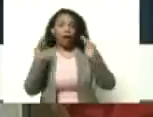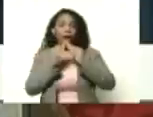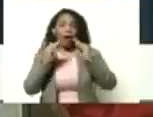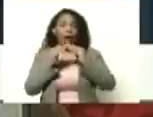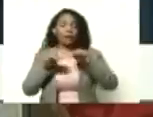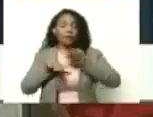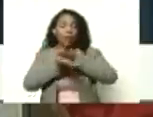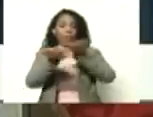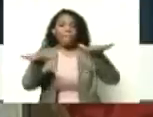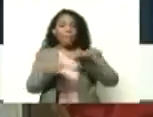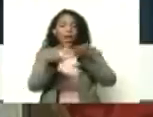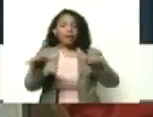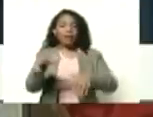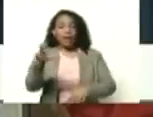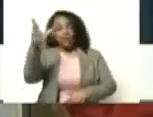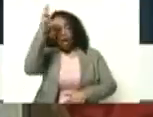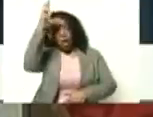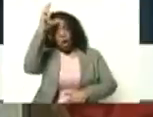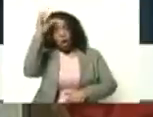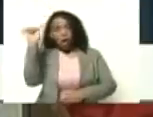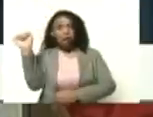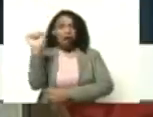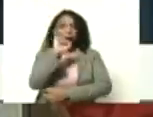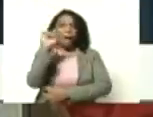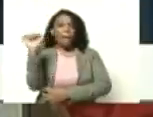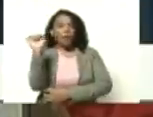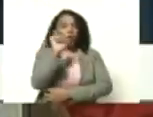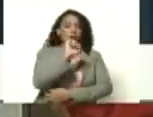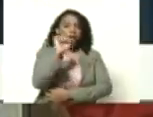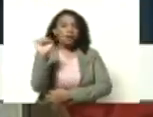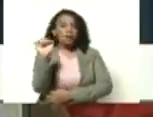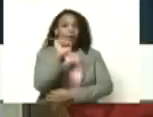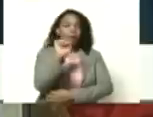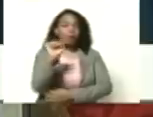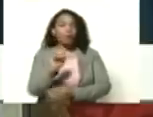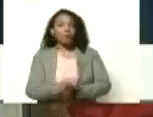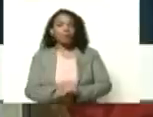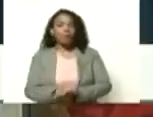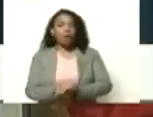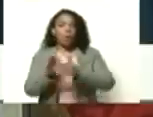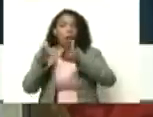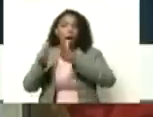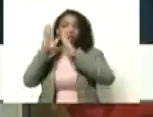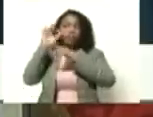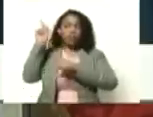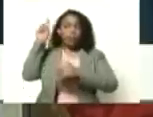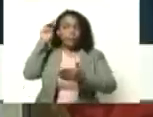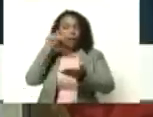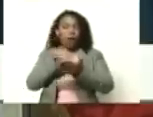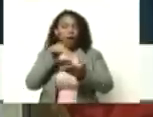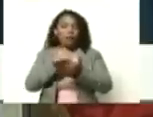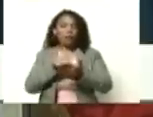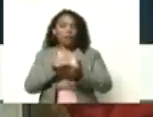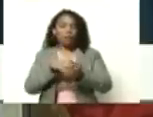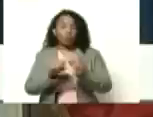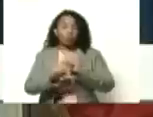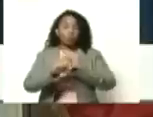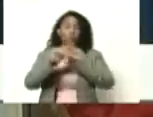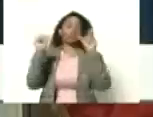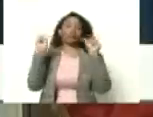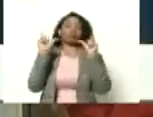tucacas camioneta carro los apartamentos de maracay ole hoy increíble